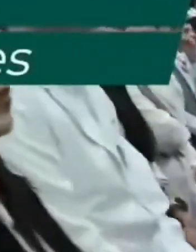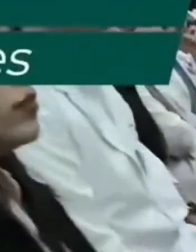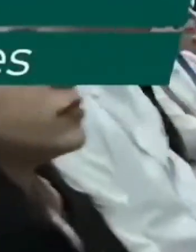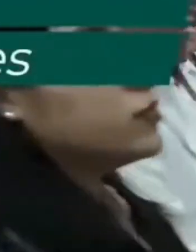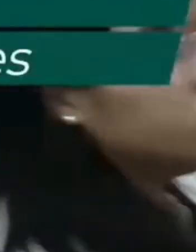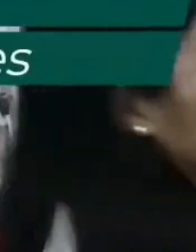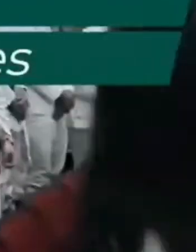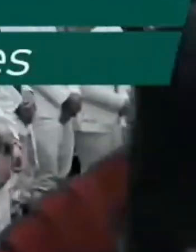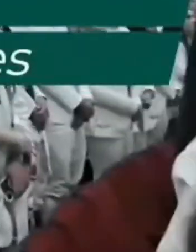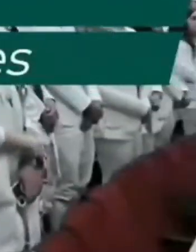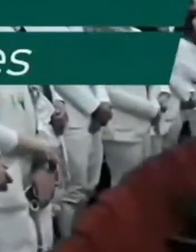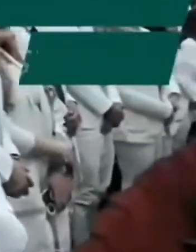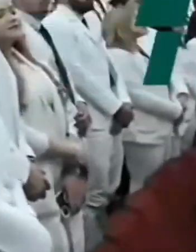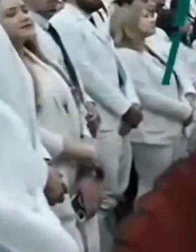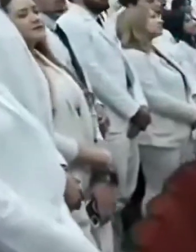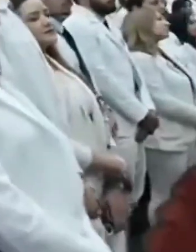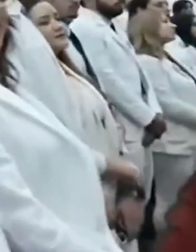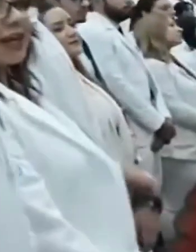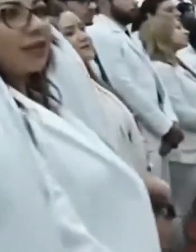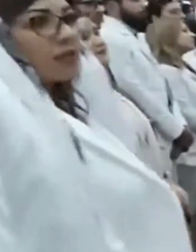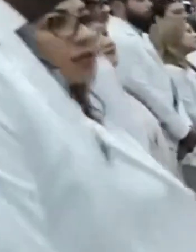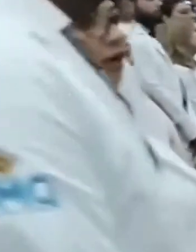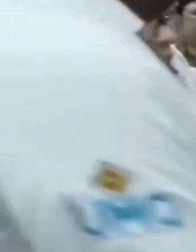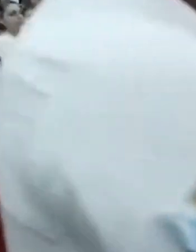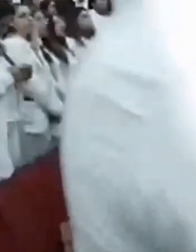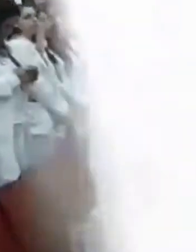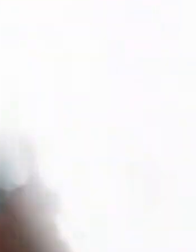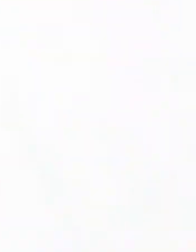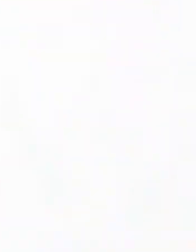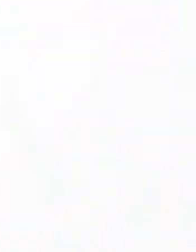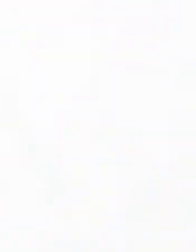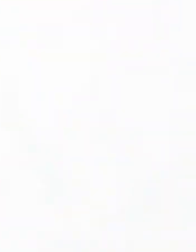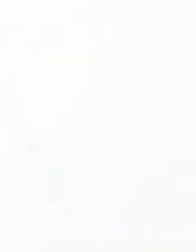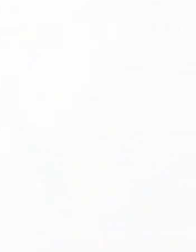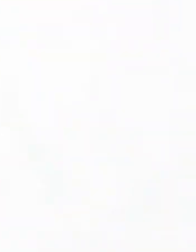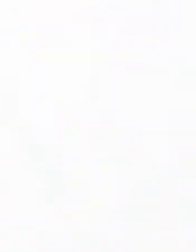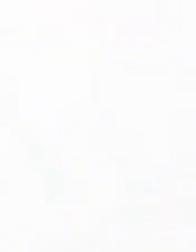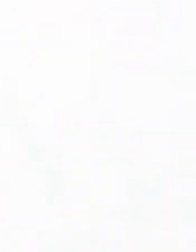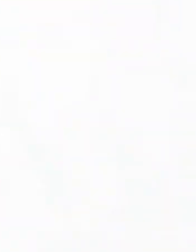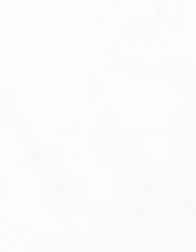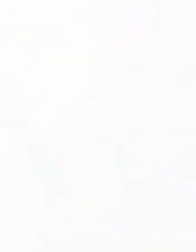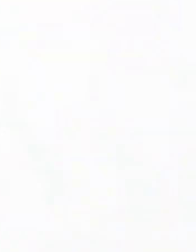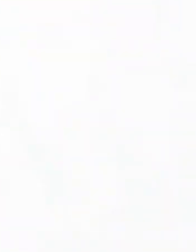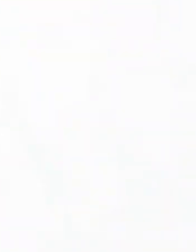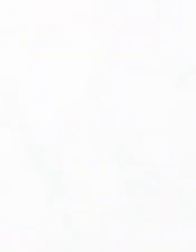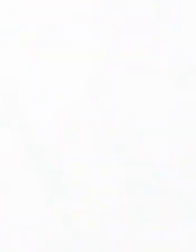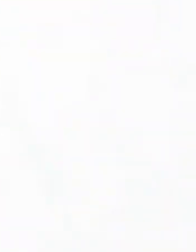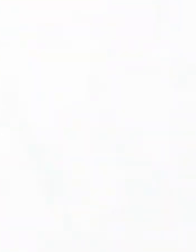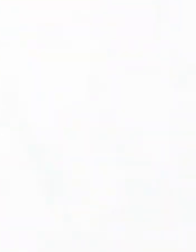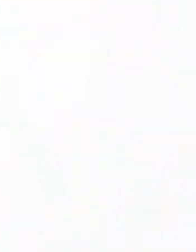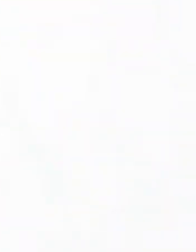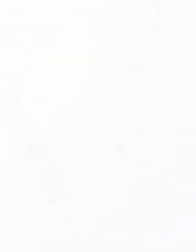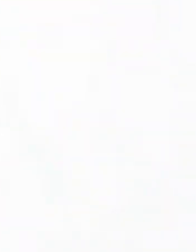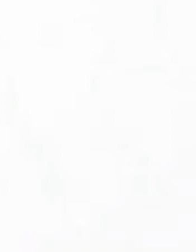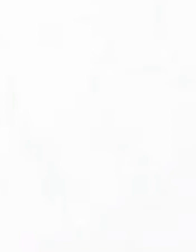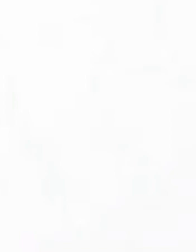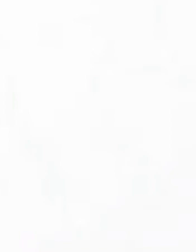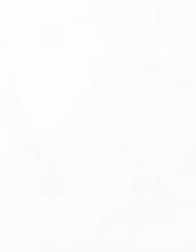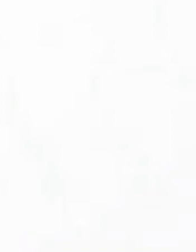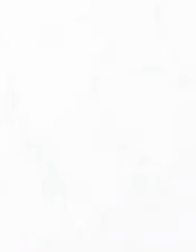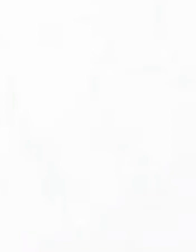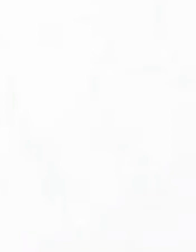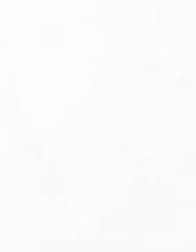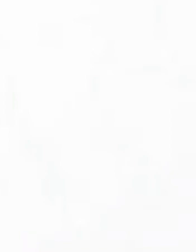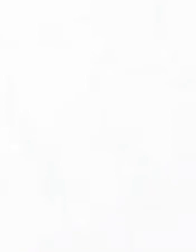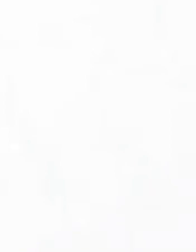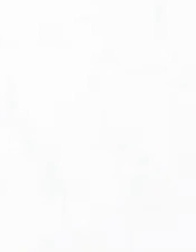y médicos de último año que realizan su rotación de campo. Estos médicos y médicas especialistas se suman a